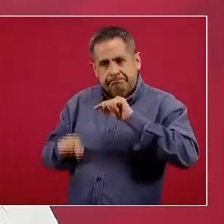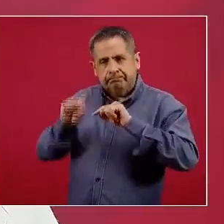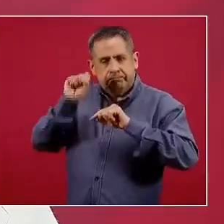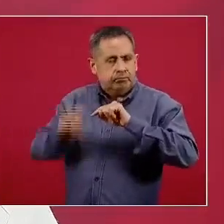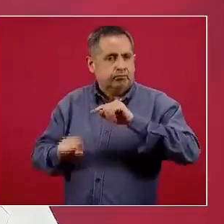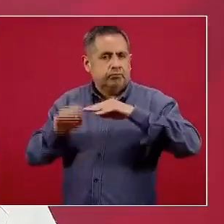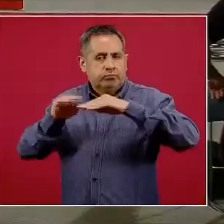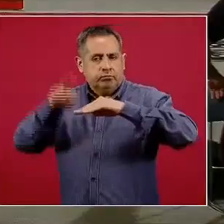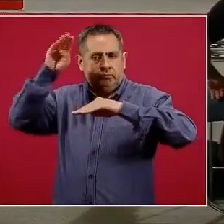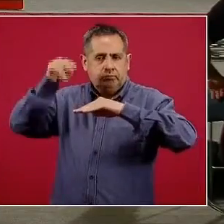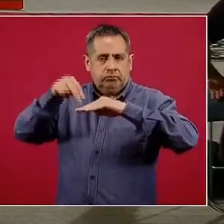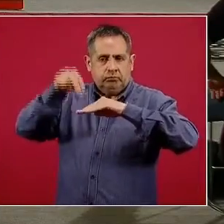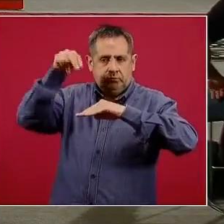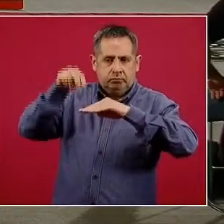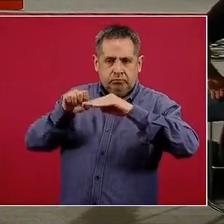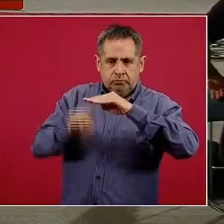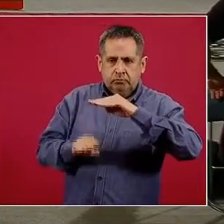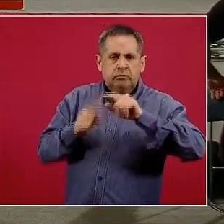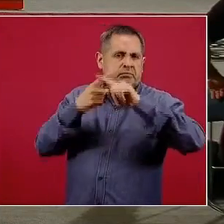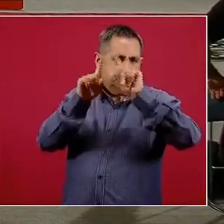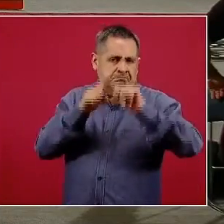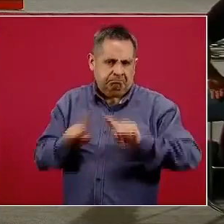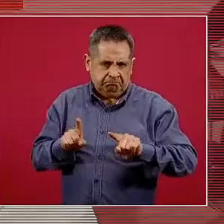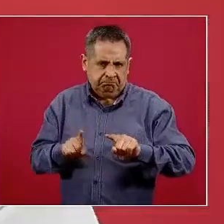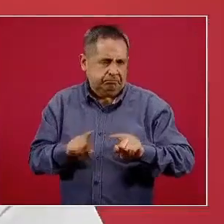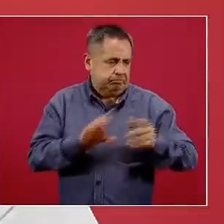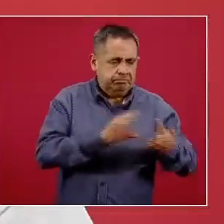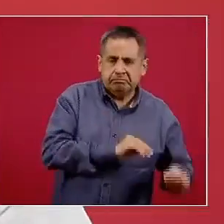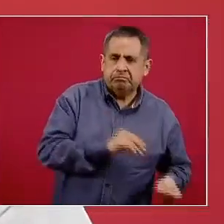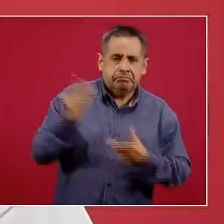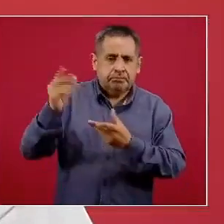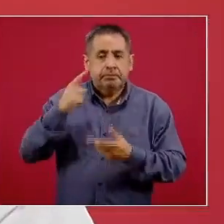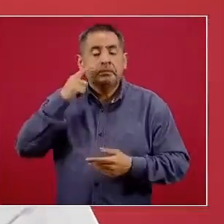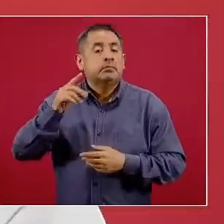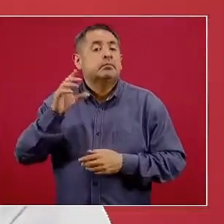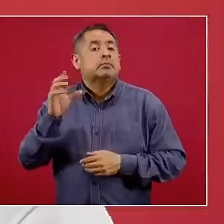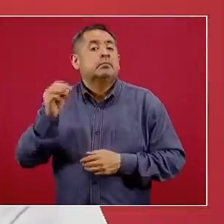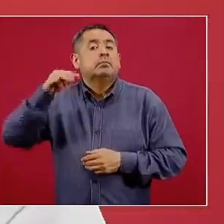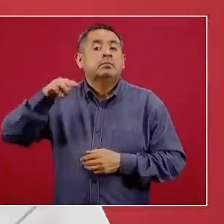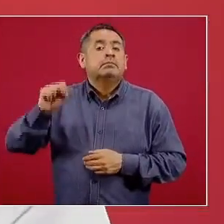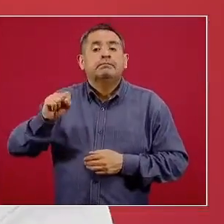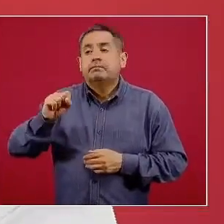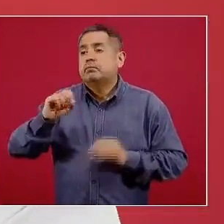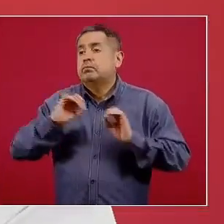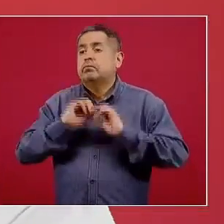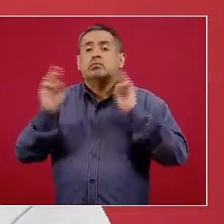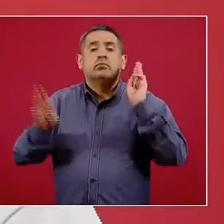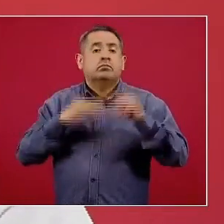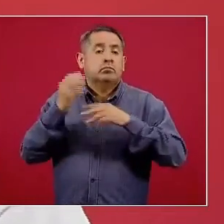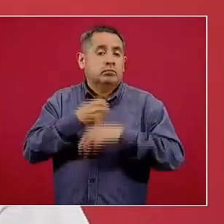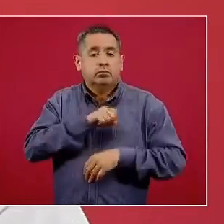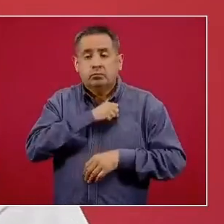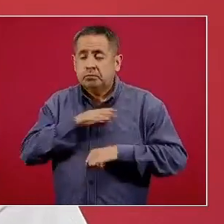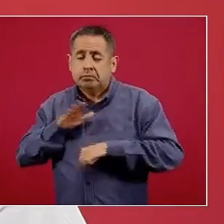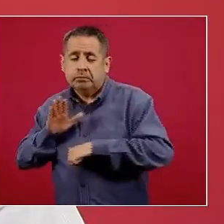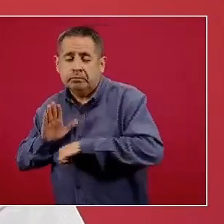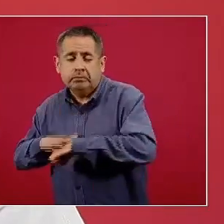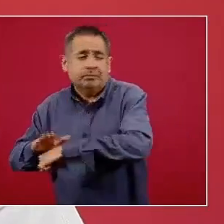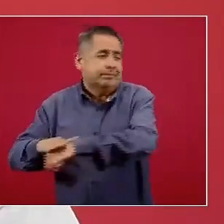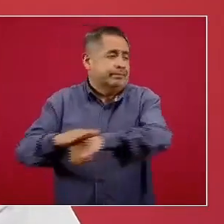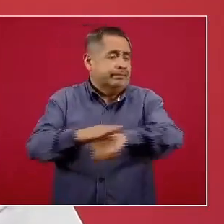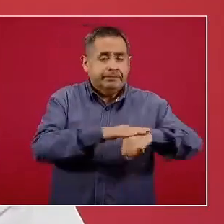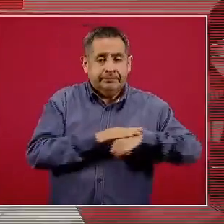sur, y se orienta la Organización Mundial de la Salud y ella a las compañías